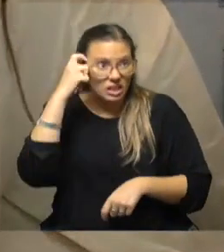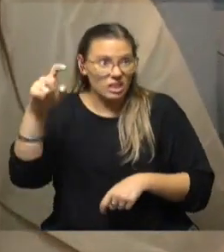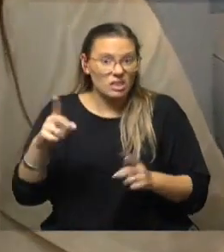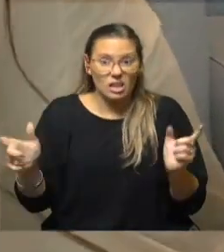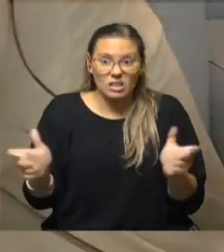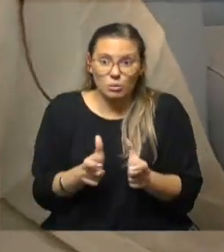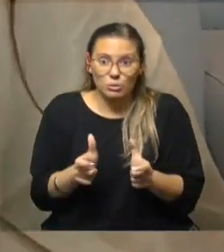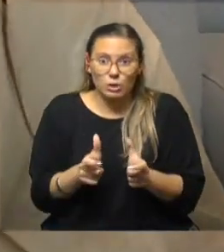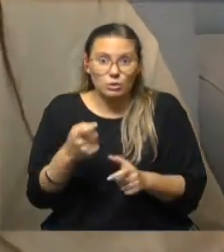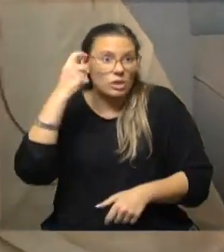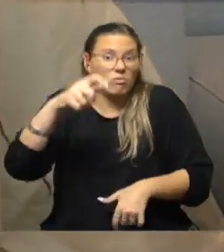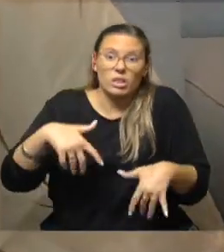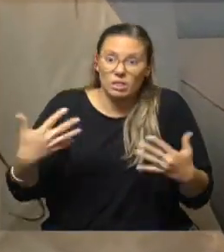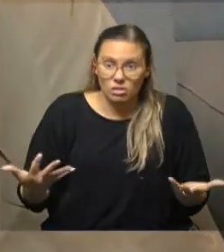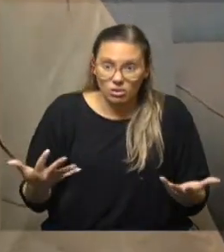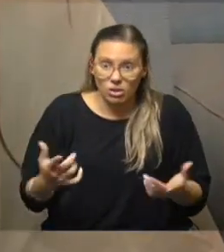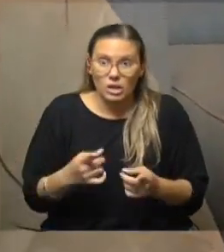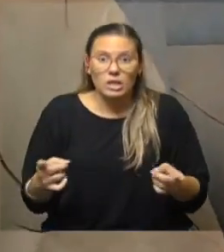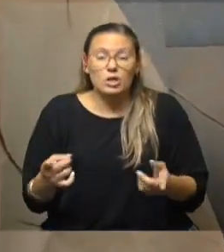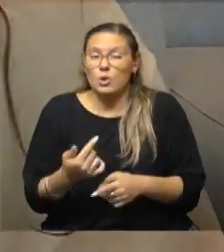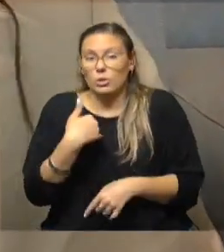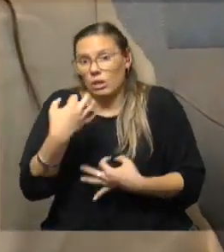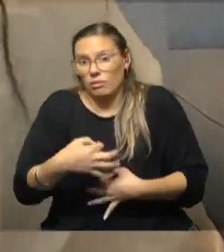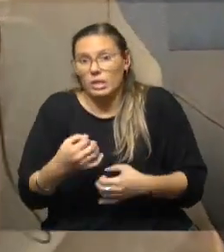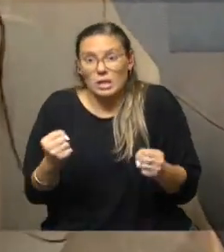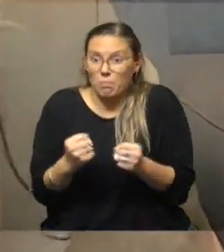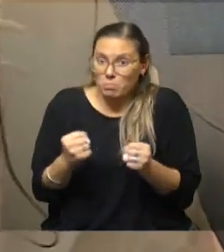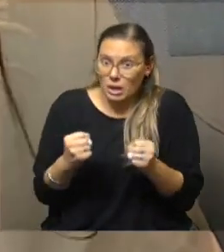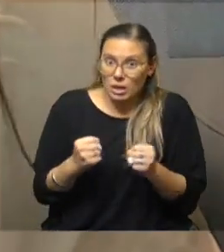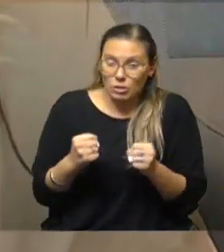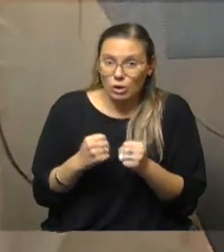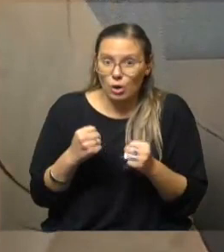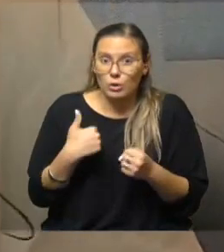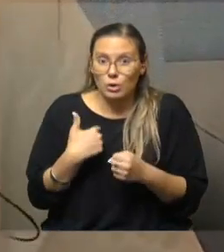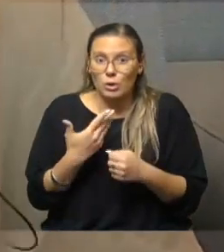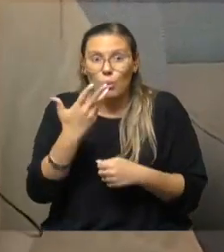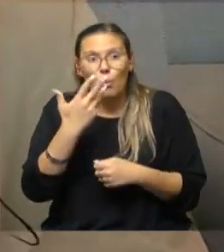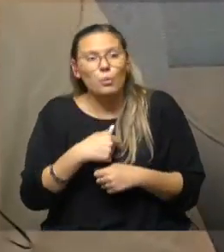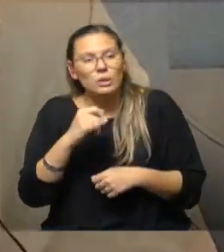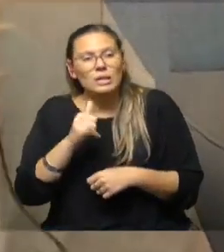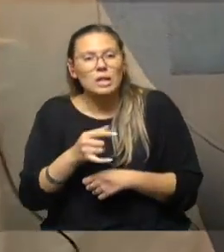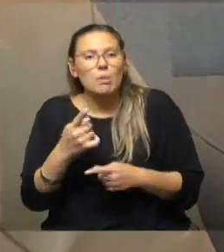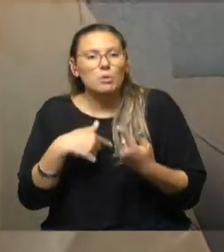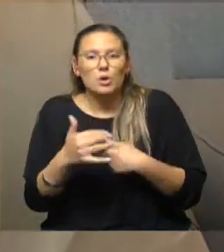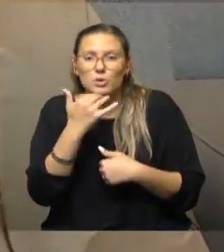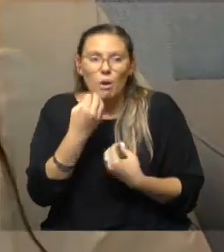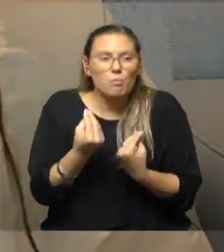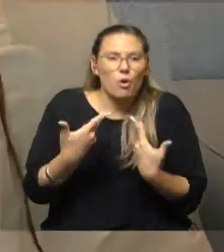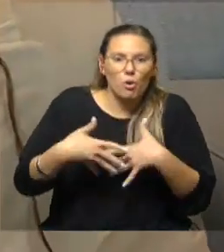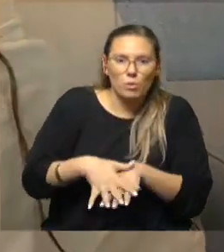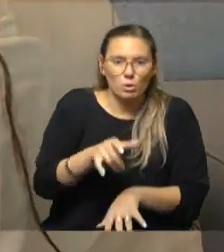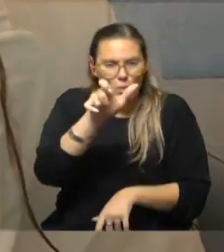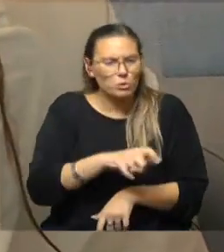reunión son inventos y no cazan y da miedo. Nos admirábamos mucho, pero no sabíamos cómo funcionaríamos. Somos personas muy